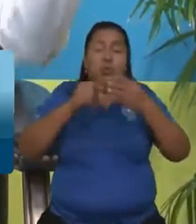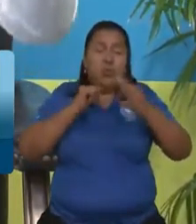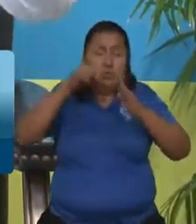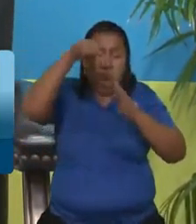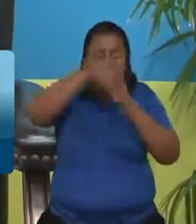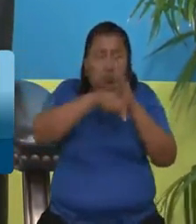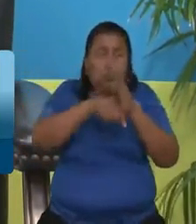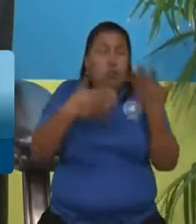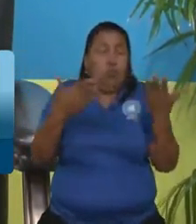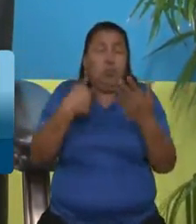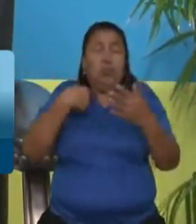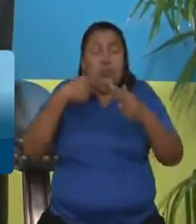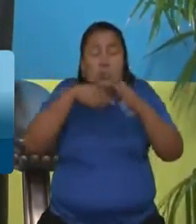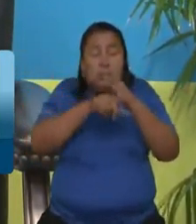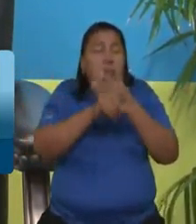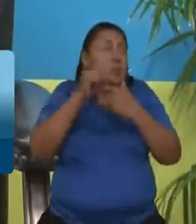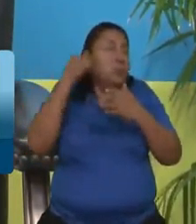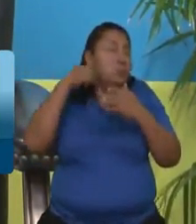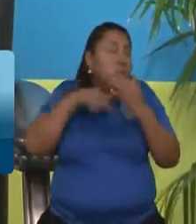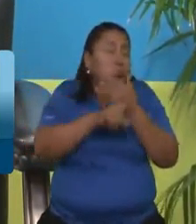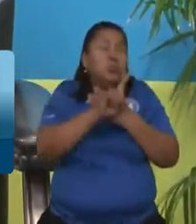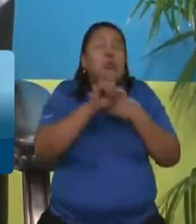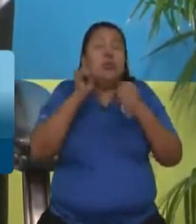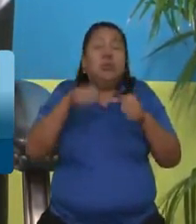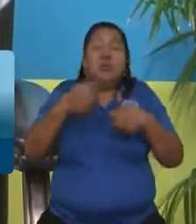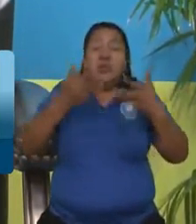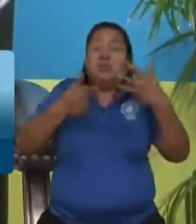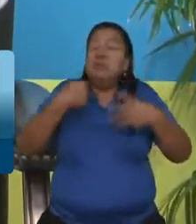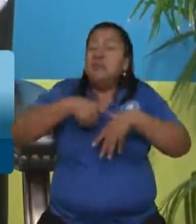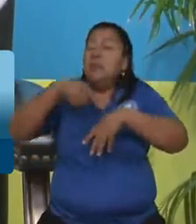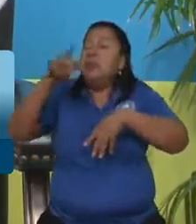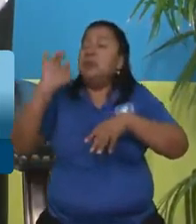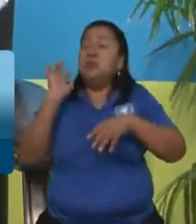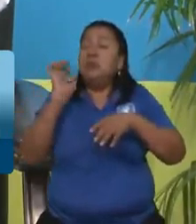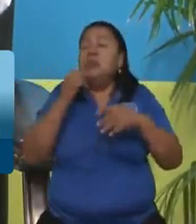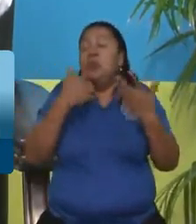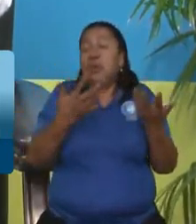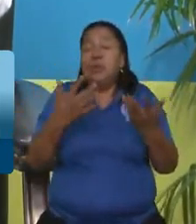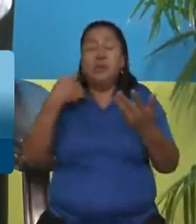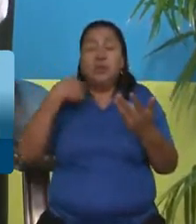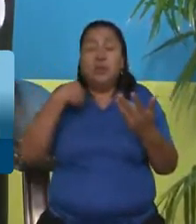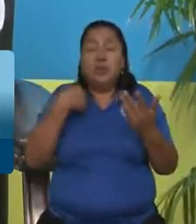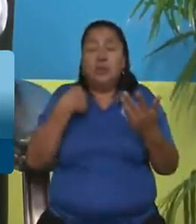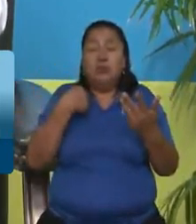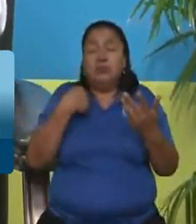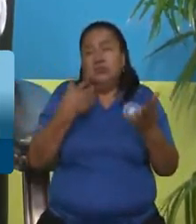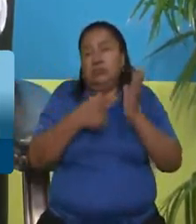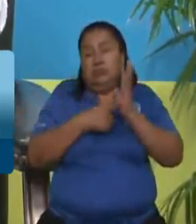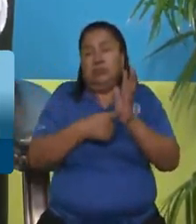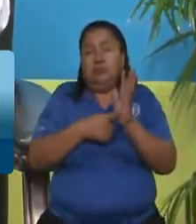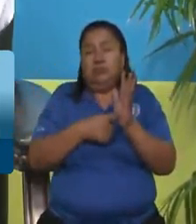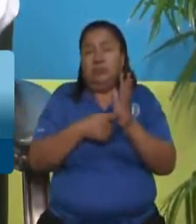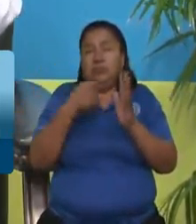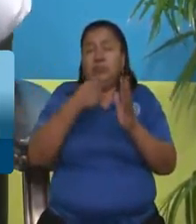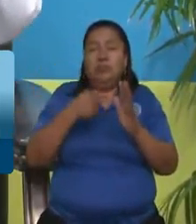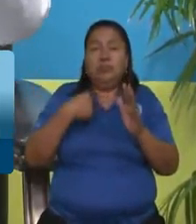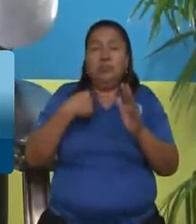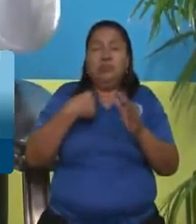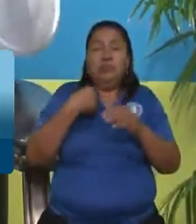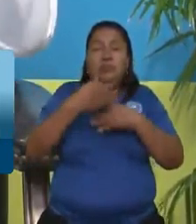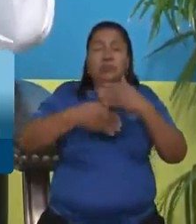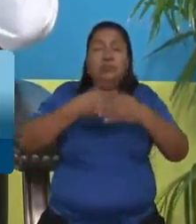Hemos encontrado pacientes que tienen la membrana perforada y un hallazgo es un pedazo de